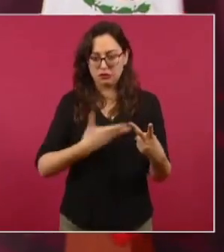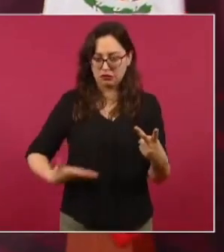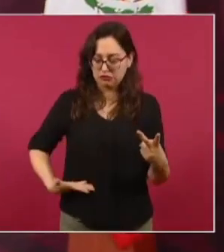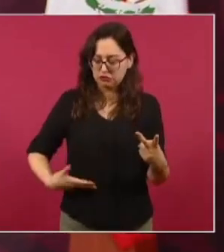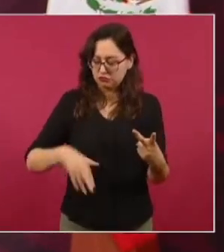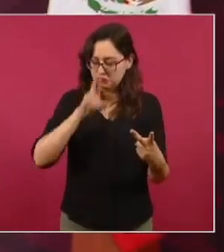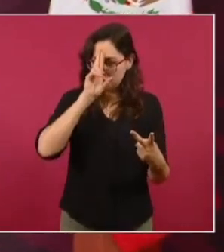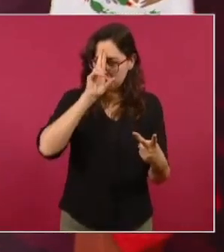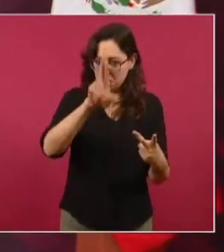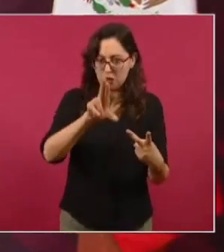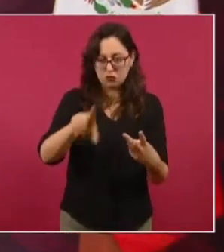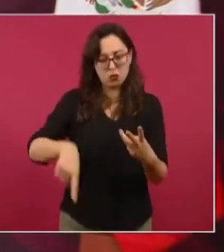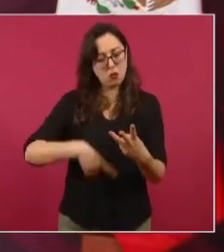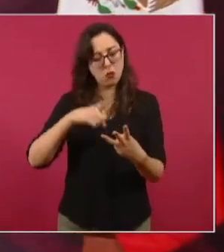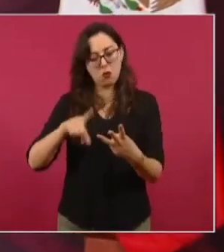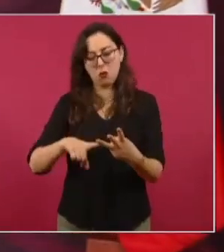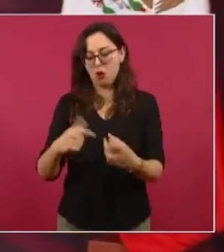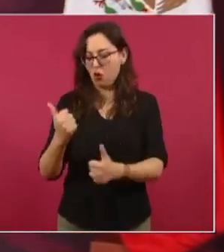este